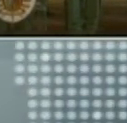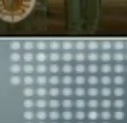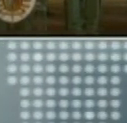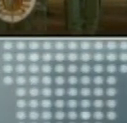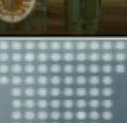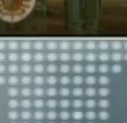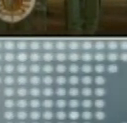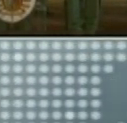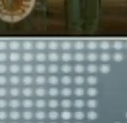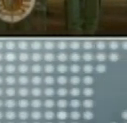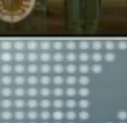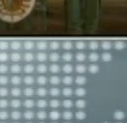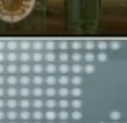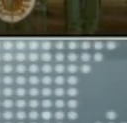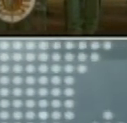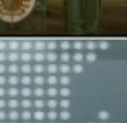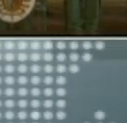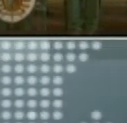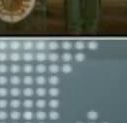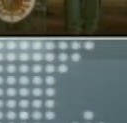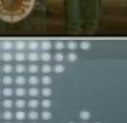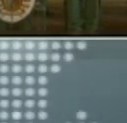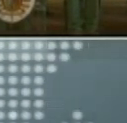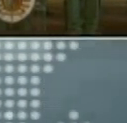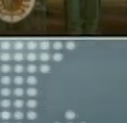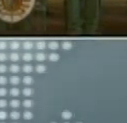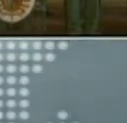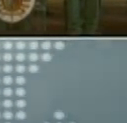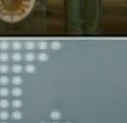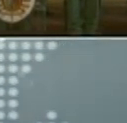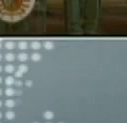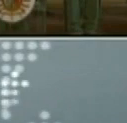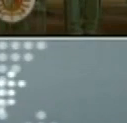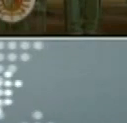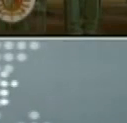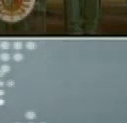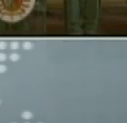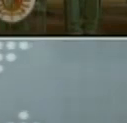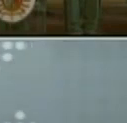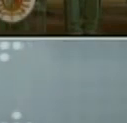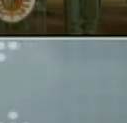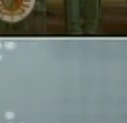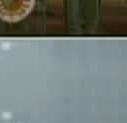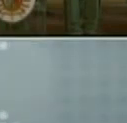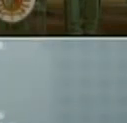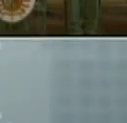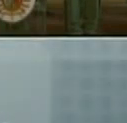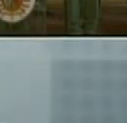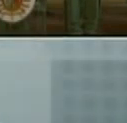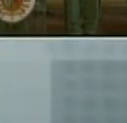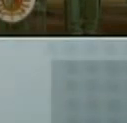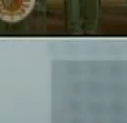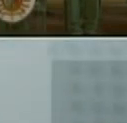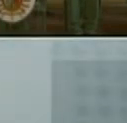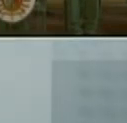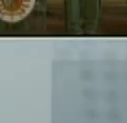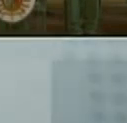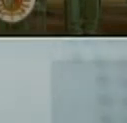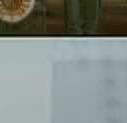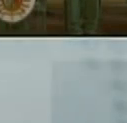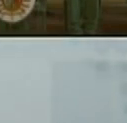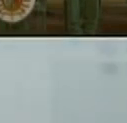maledicentes mal intencionados del gobierno de iván duque en colombia el señor iván duque